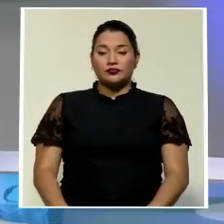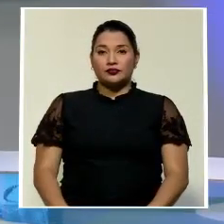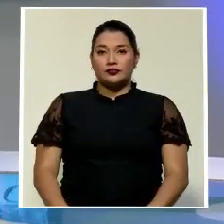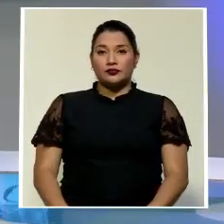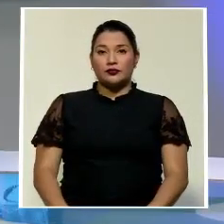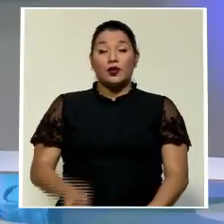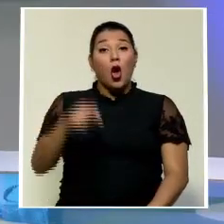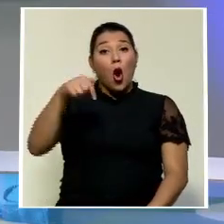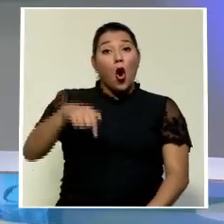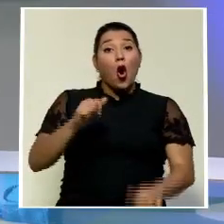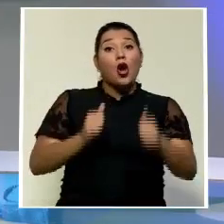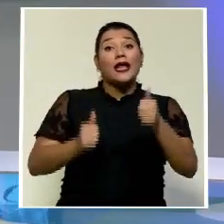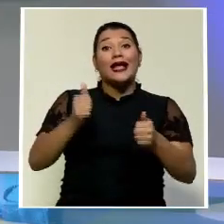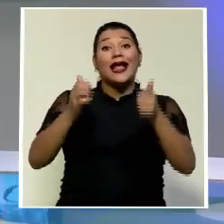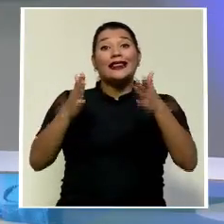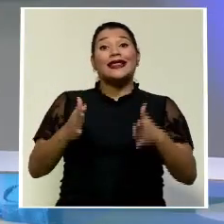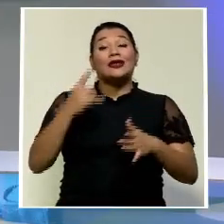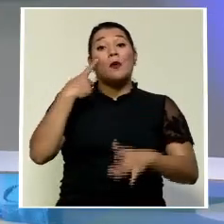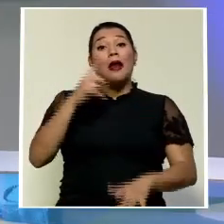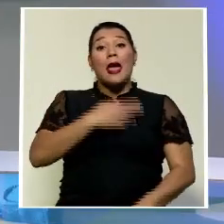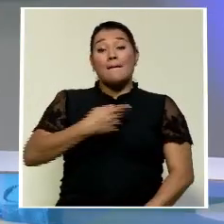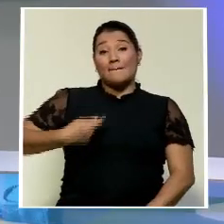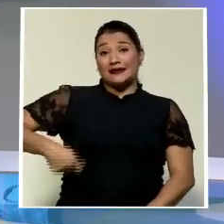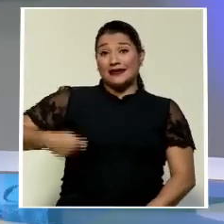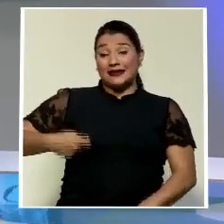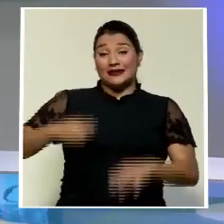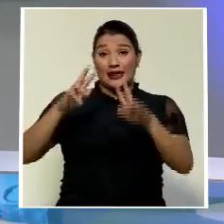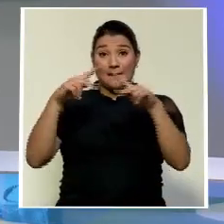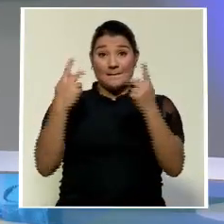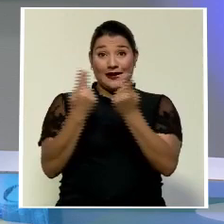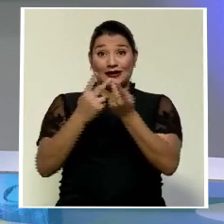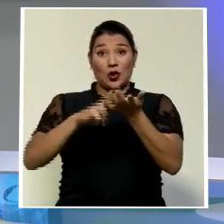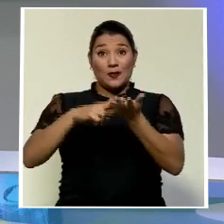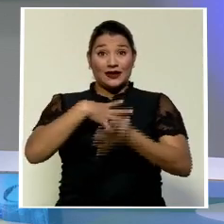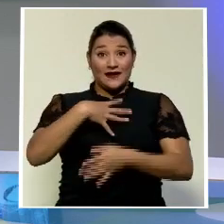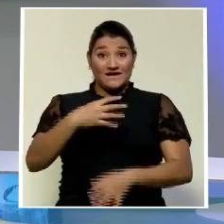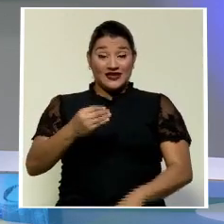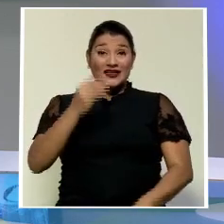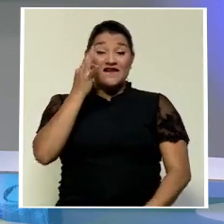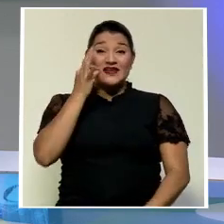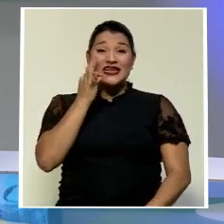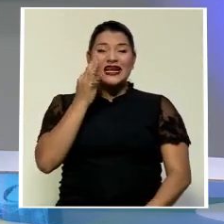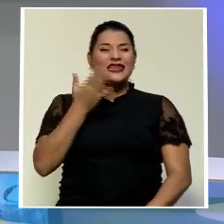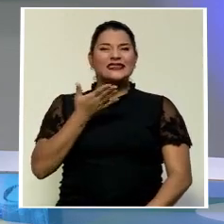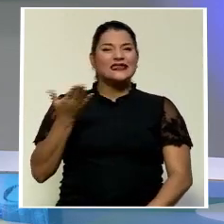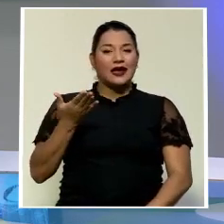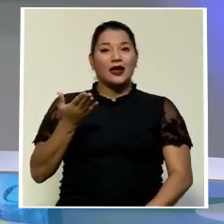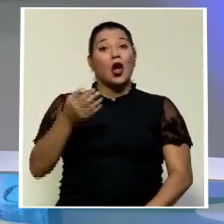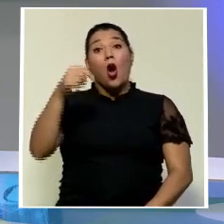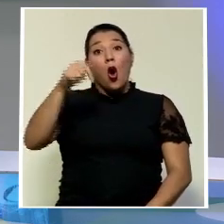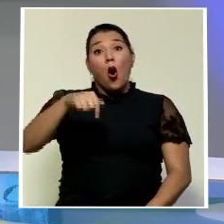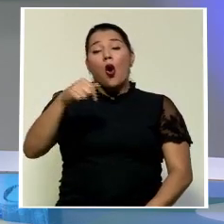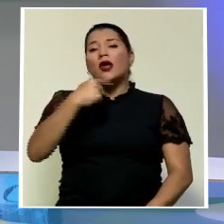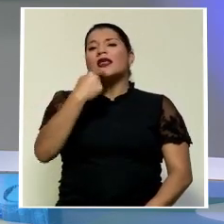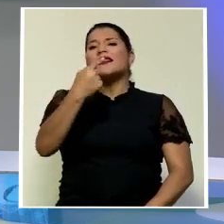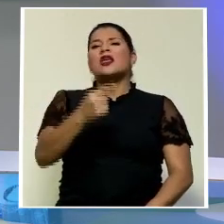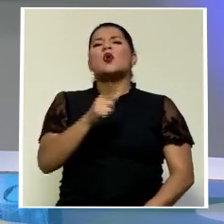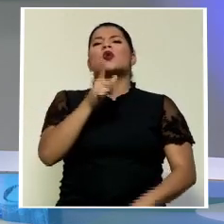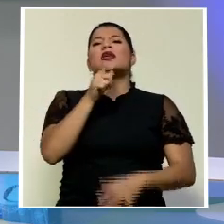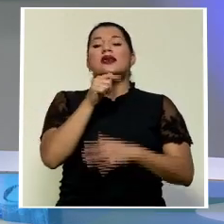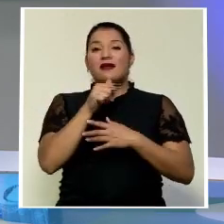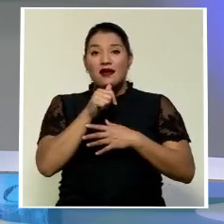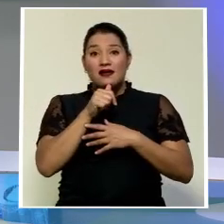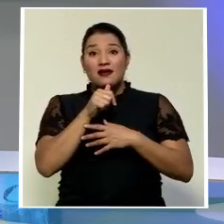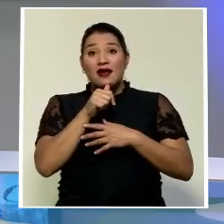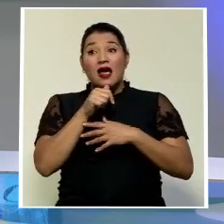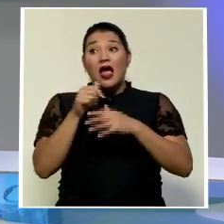Y hoy el candidato a la presidencia por el Partido Liberación Nacional, José María Figueres, dio a conocer quiénes serán los